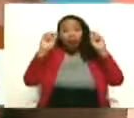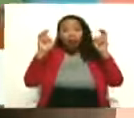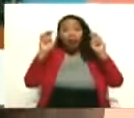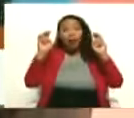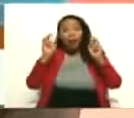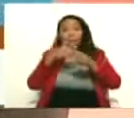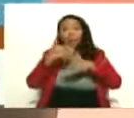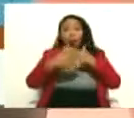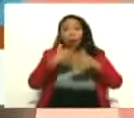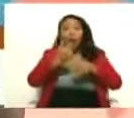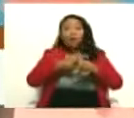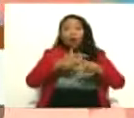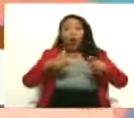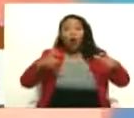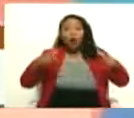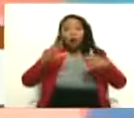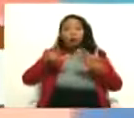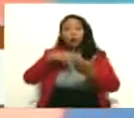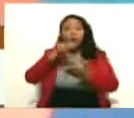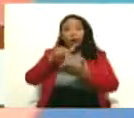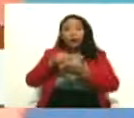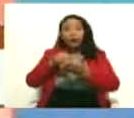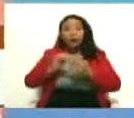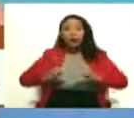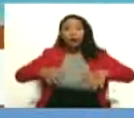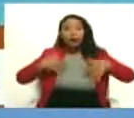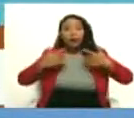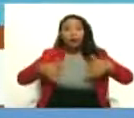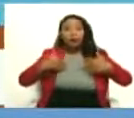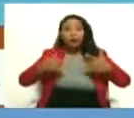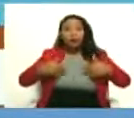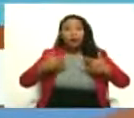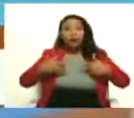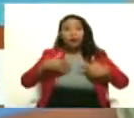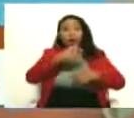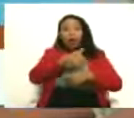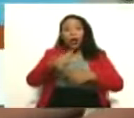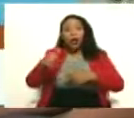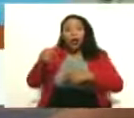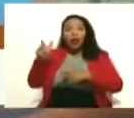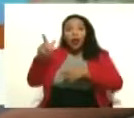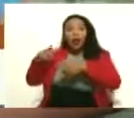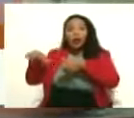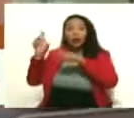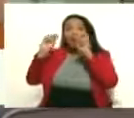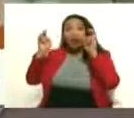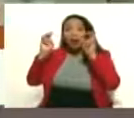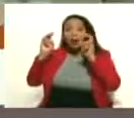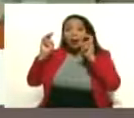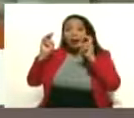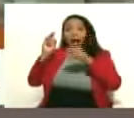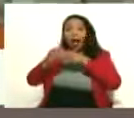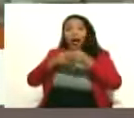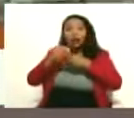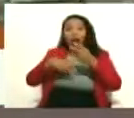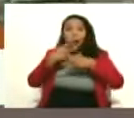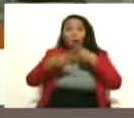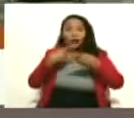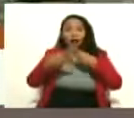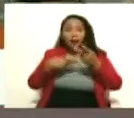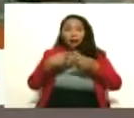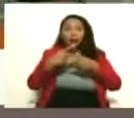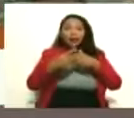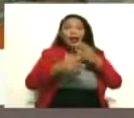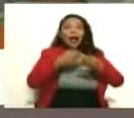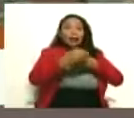ha crecido el espíritu nacional, que alegra y que nos motiva en cada uno de los espacios y que trascendió la política, algo